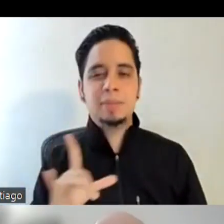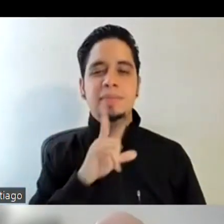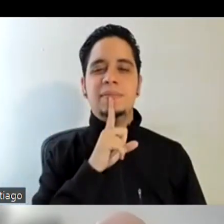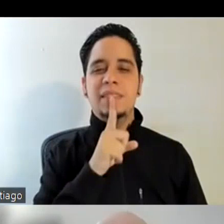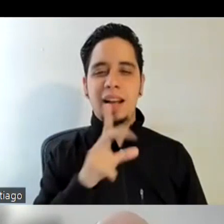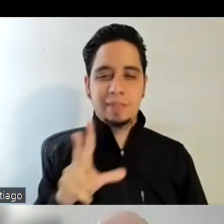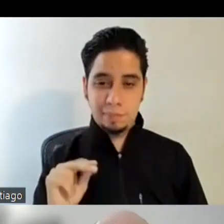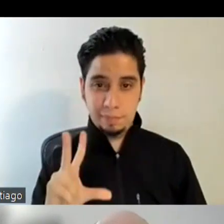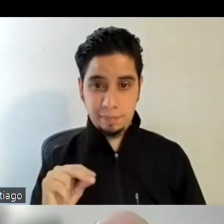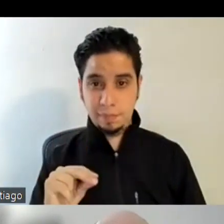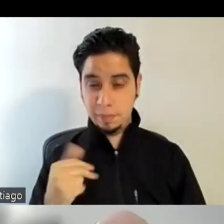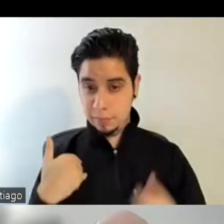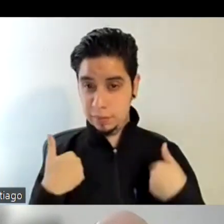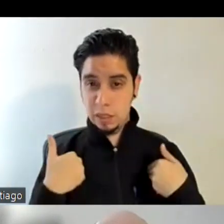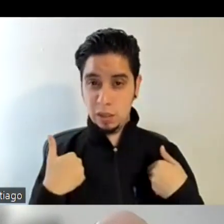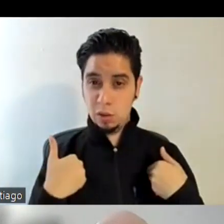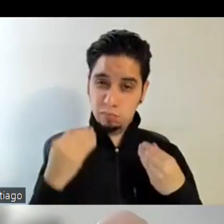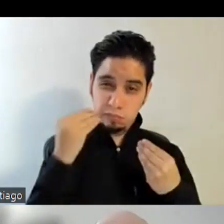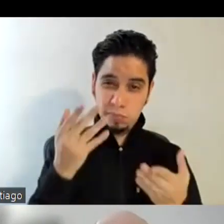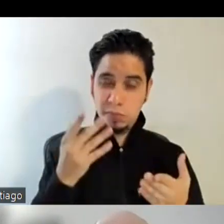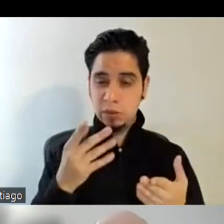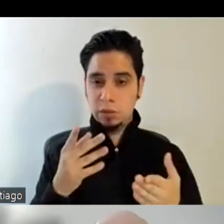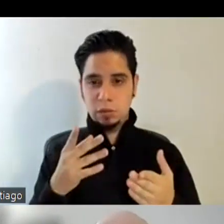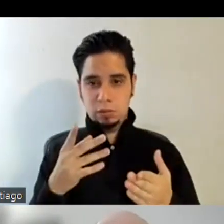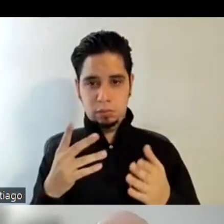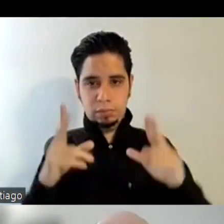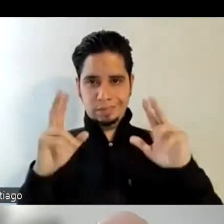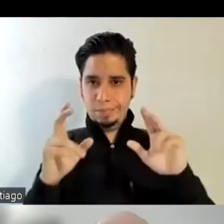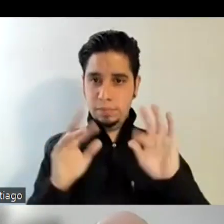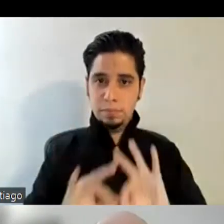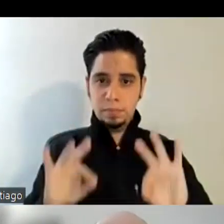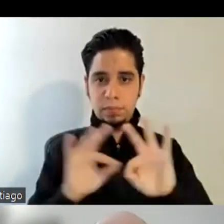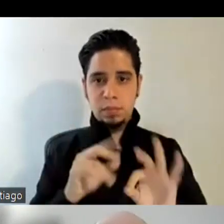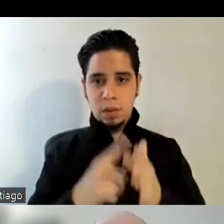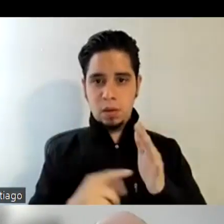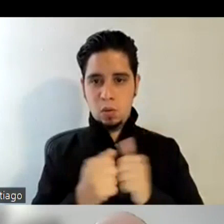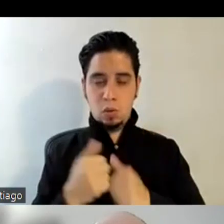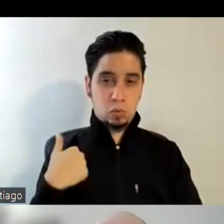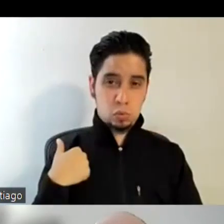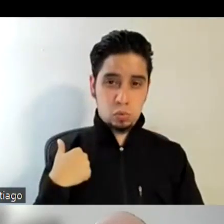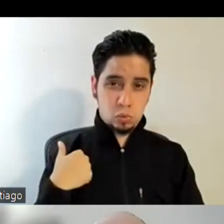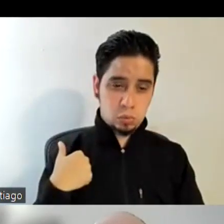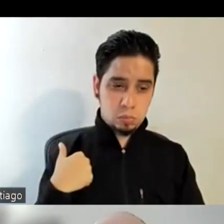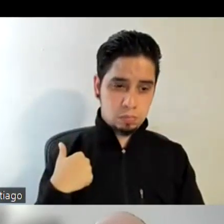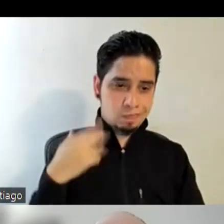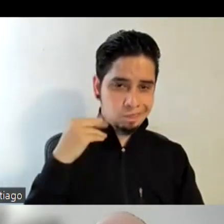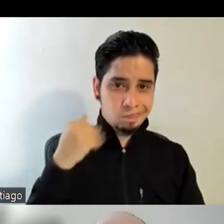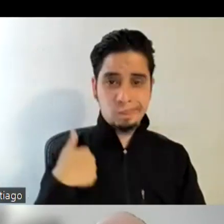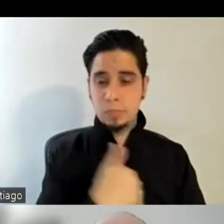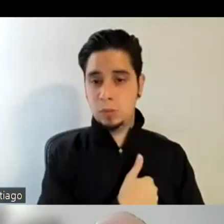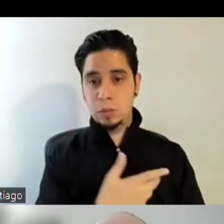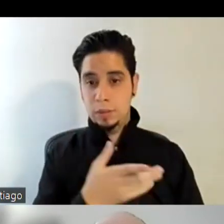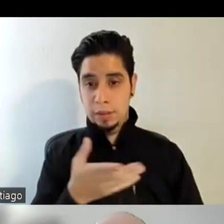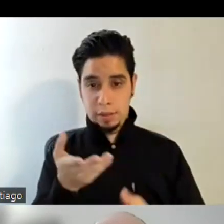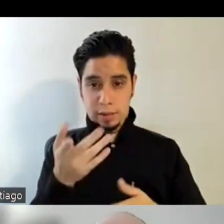en realidad no. Bueno, sí te comento eso, porque es un tema que, con toda la experiencia que hemos tenido en espacios históricos, esta